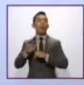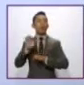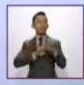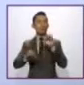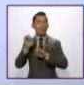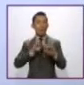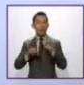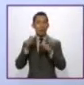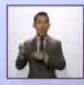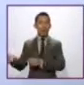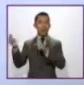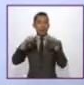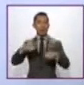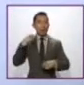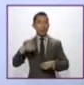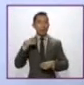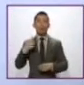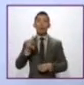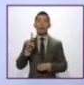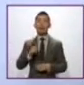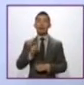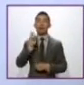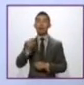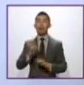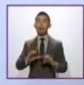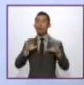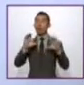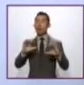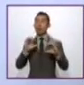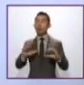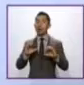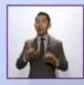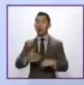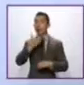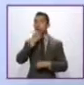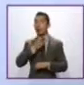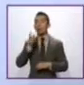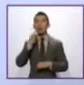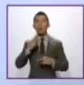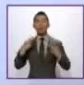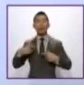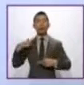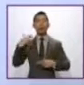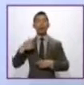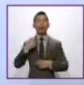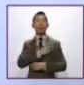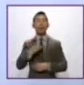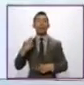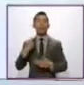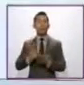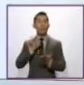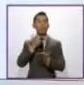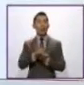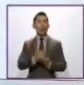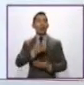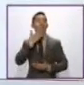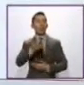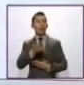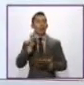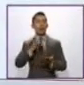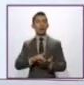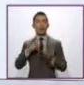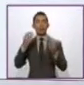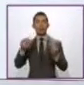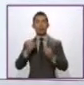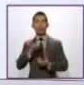llegue a Querétaro, pero sobre todo cuidando queretana, queretano, que te paguen buenos salarios. Muchas